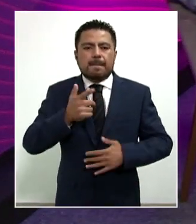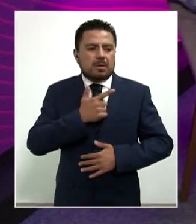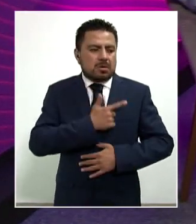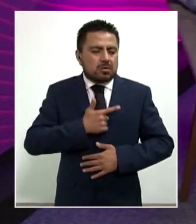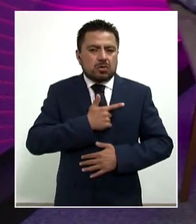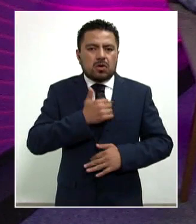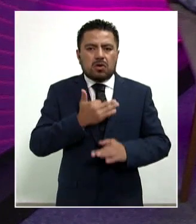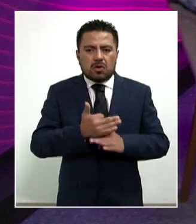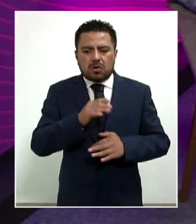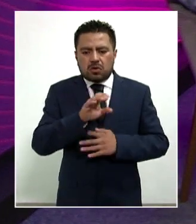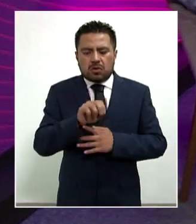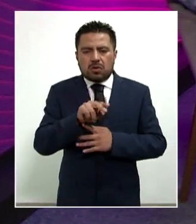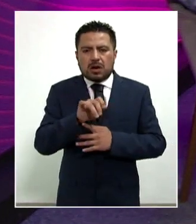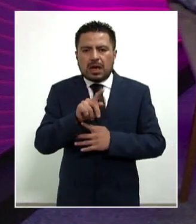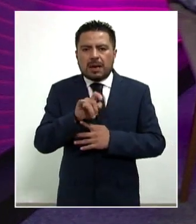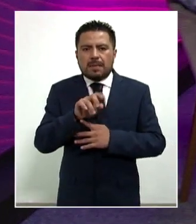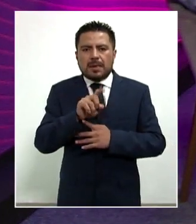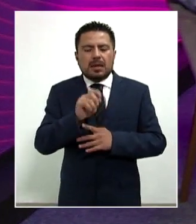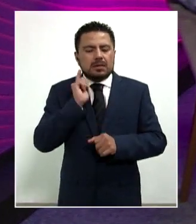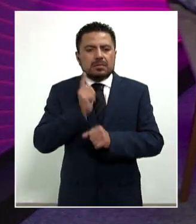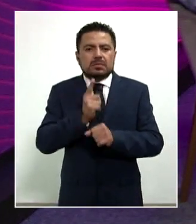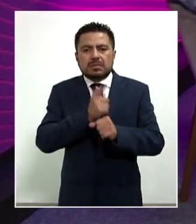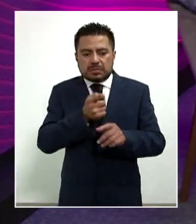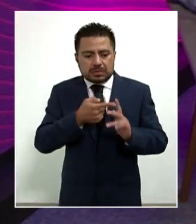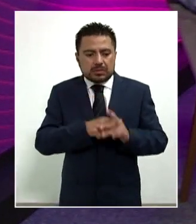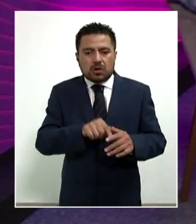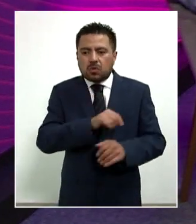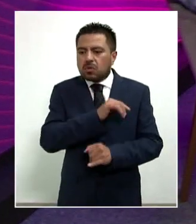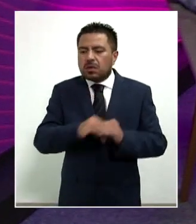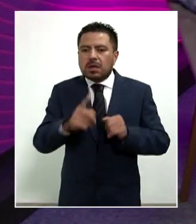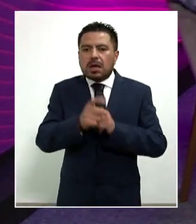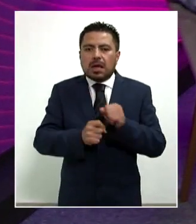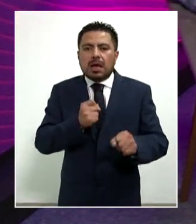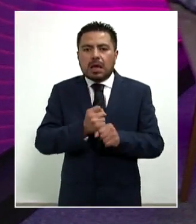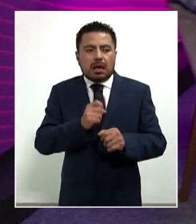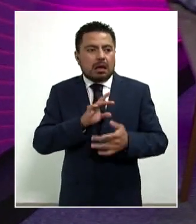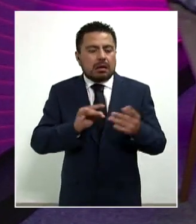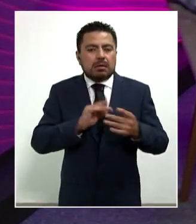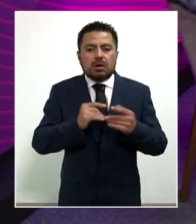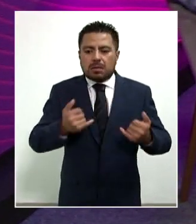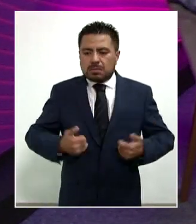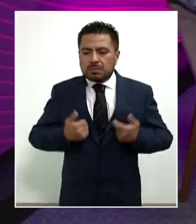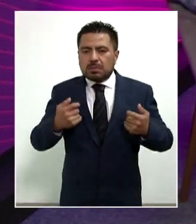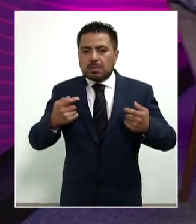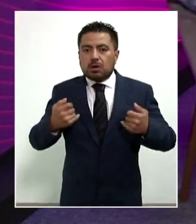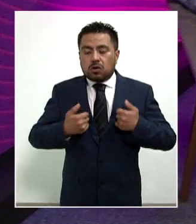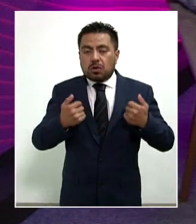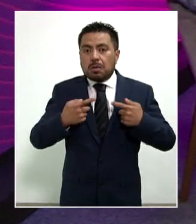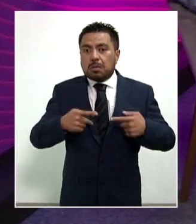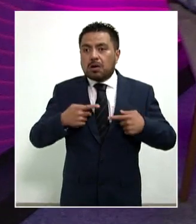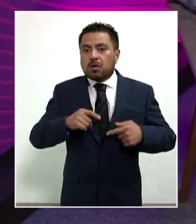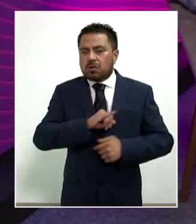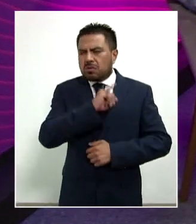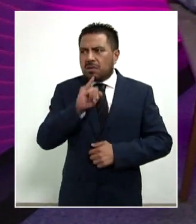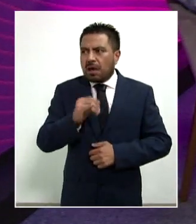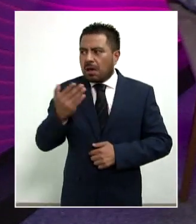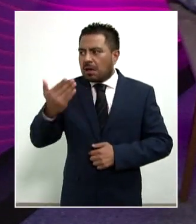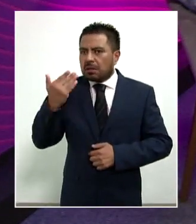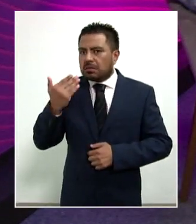gusto nos da en CONAPRED es ver que a partir de este último año se ha hablado de las personas jóvenes quizá como nunca antes,